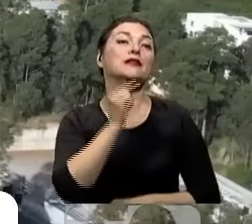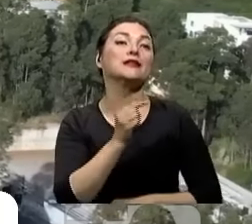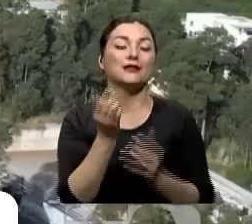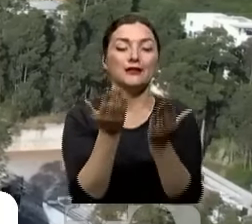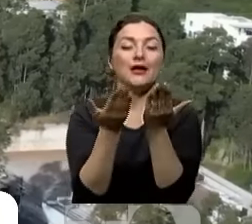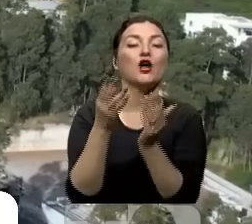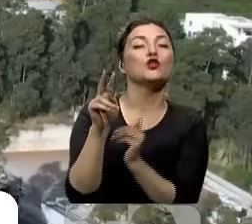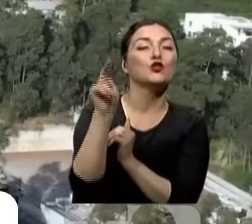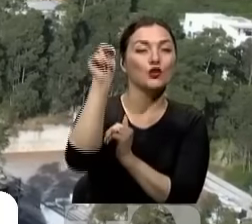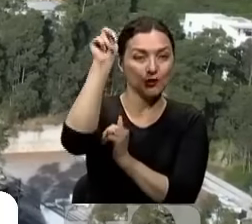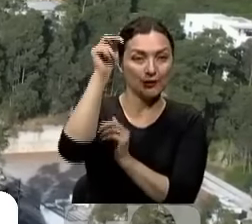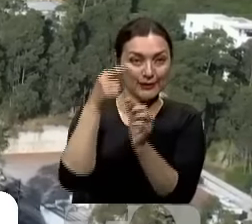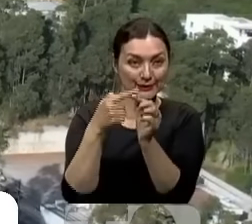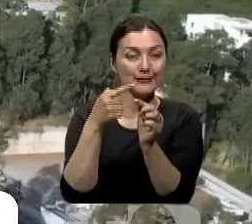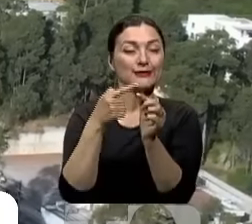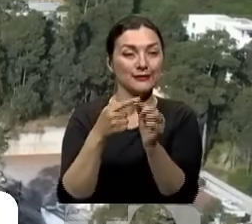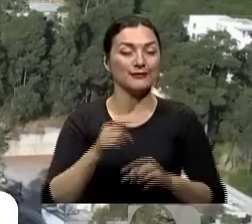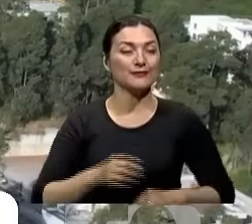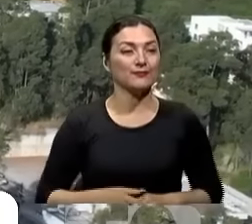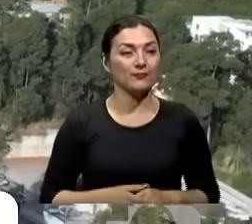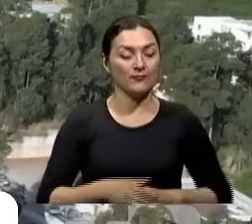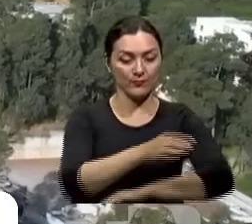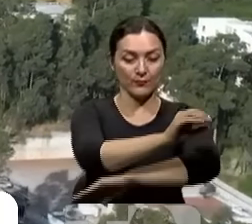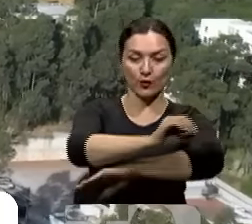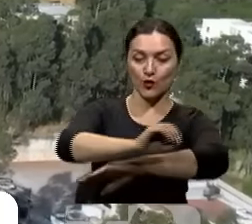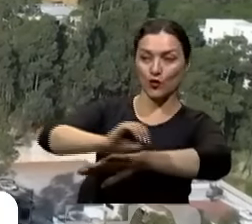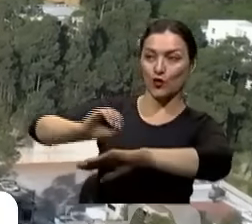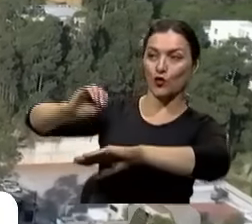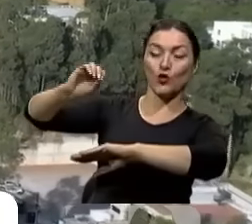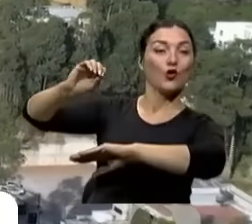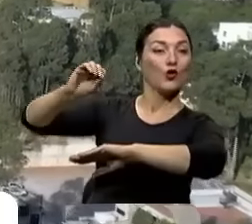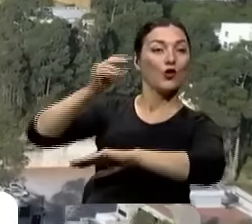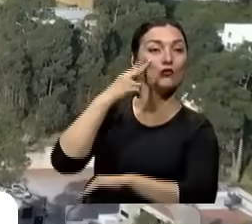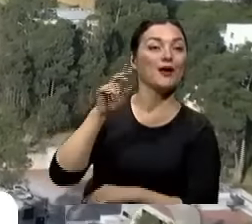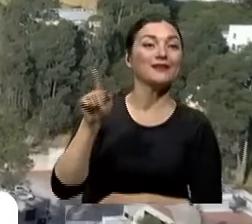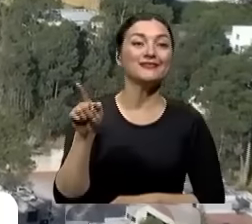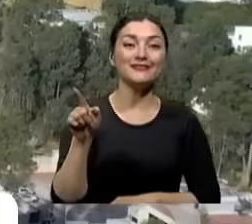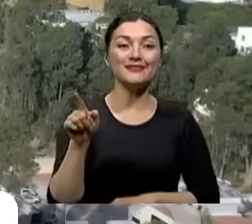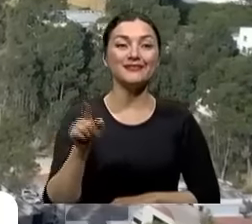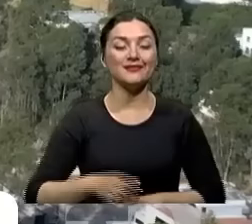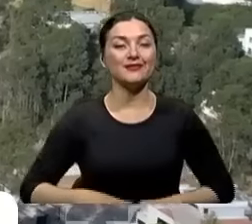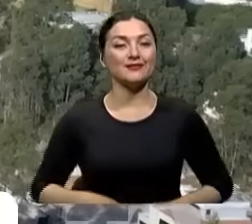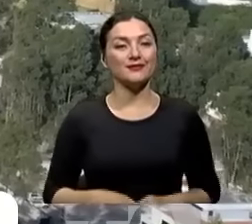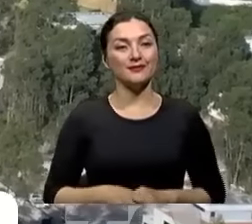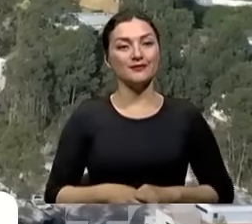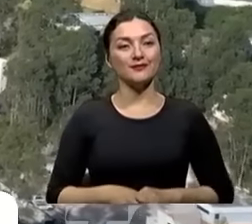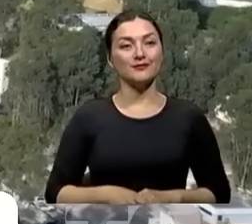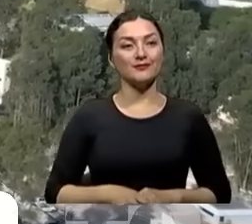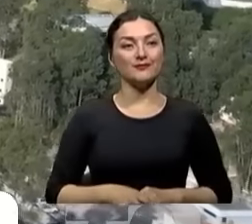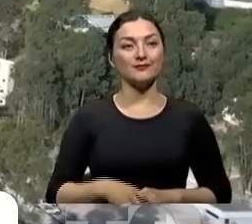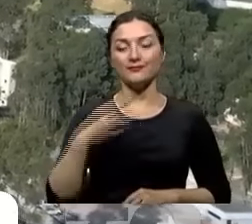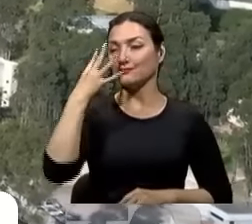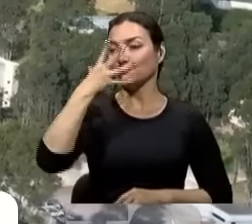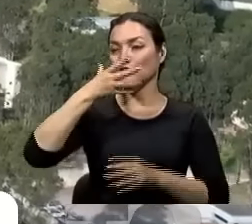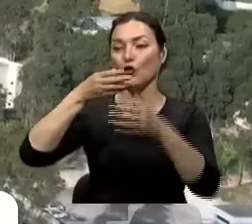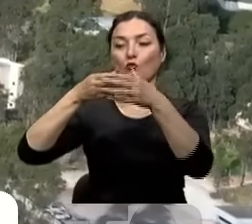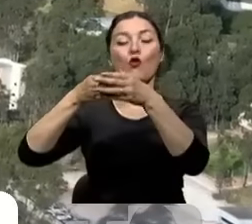la capital, más conocida como la Occidental, así es que lo podemos ver también a nuestro hermoso volcán